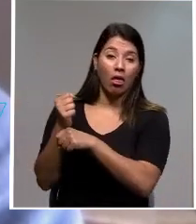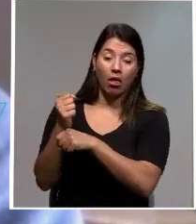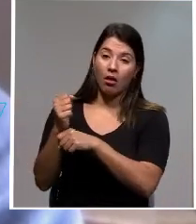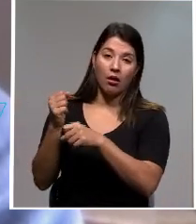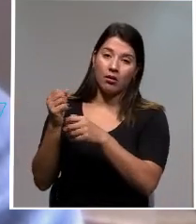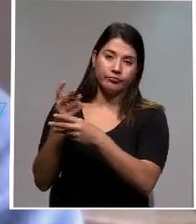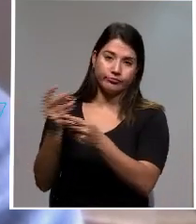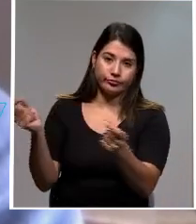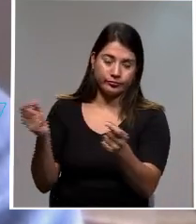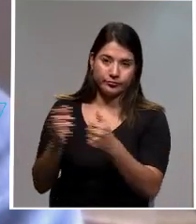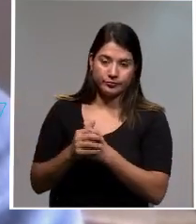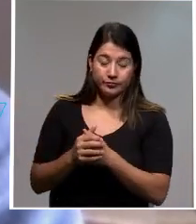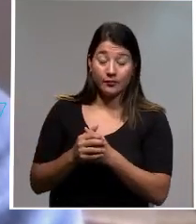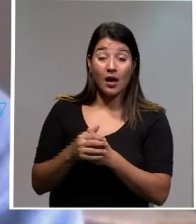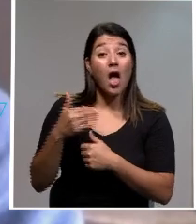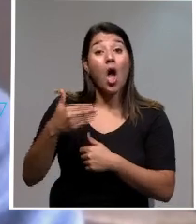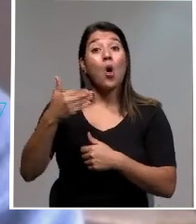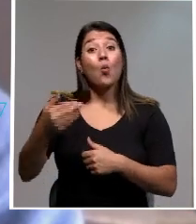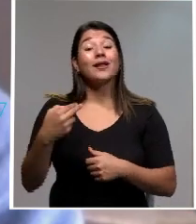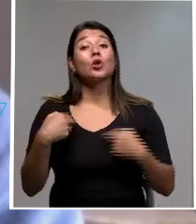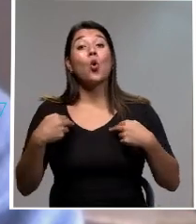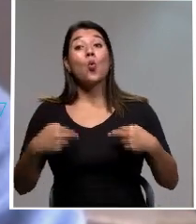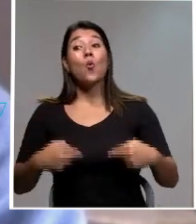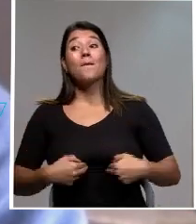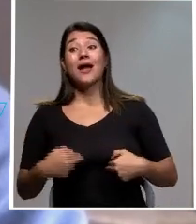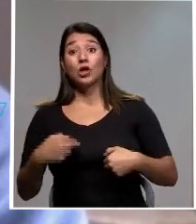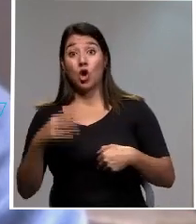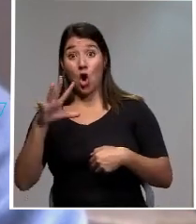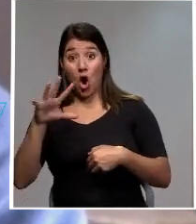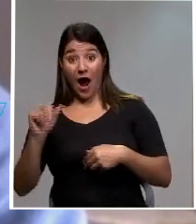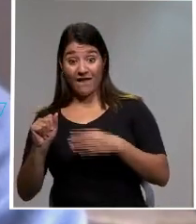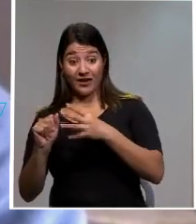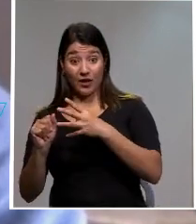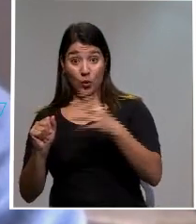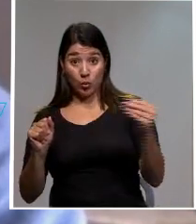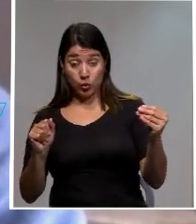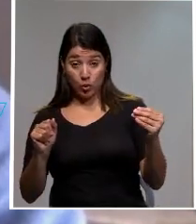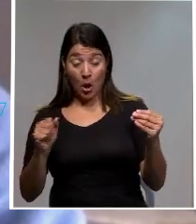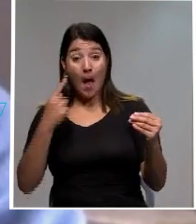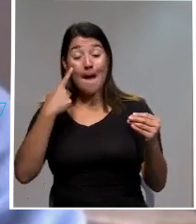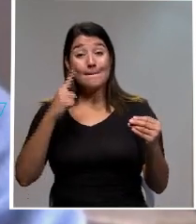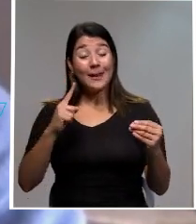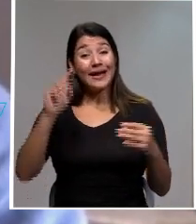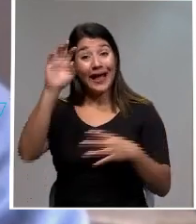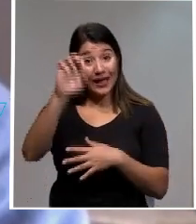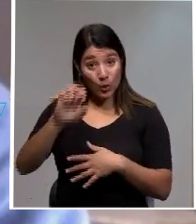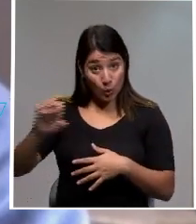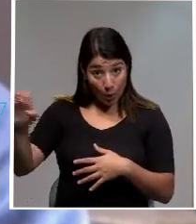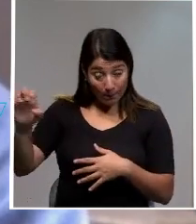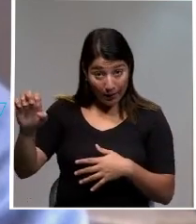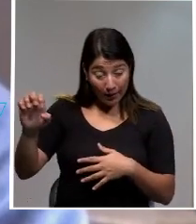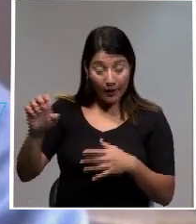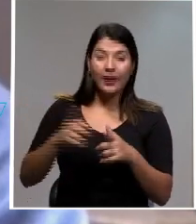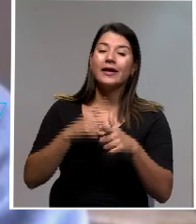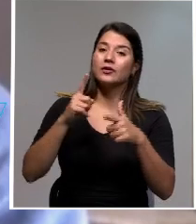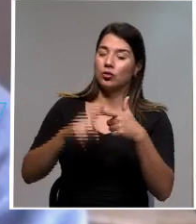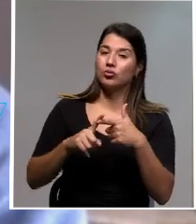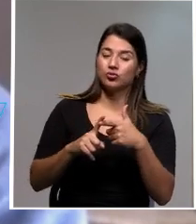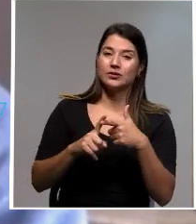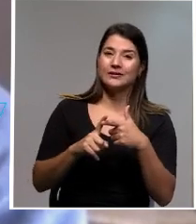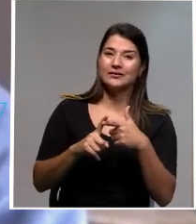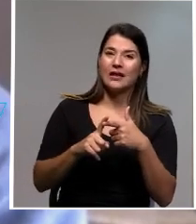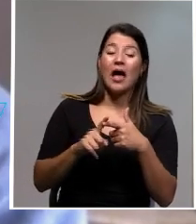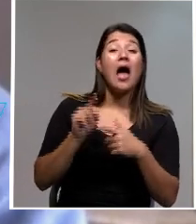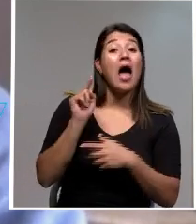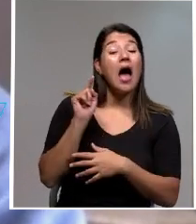Cuando el ser humano se desplazó fuera de África hacia el continente europeo, ahí coexistió durante